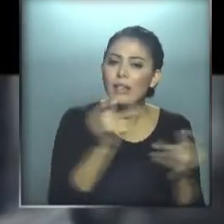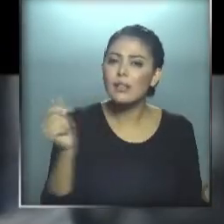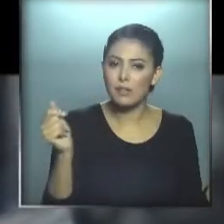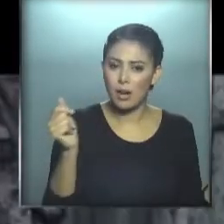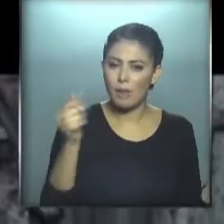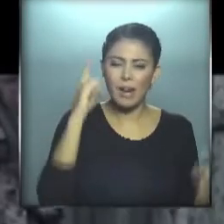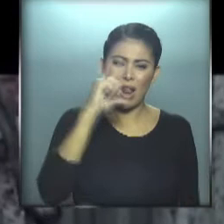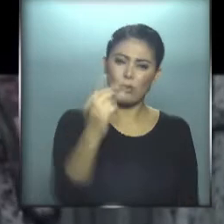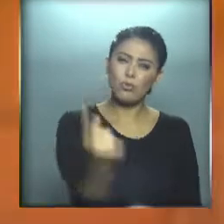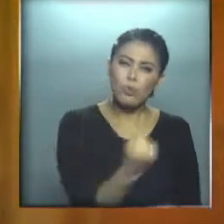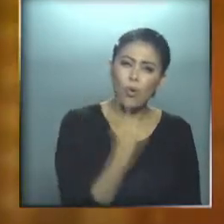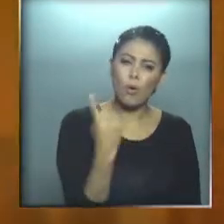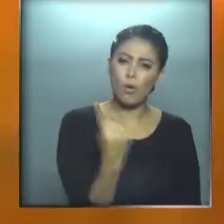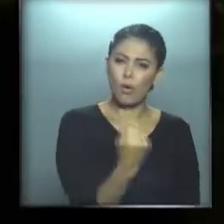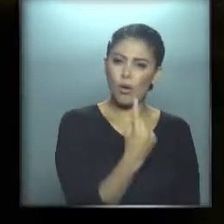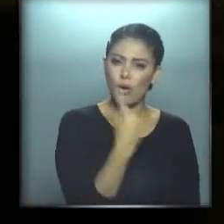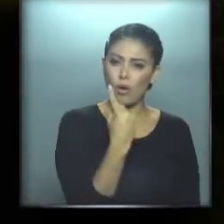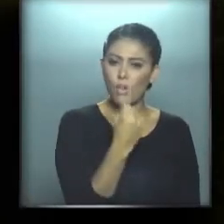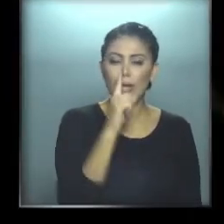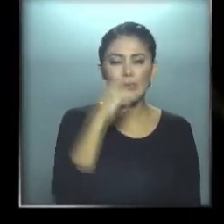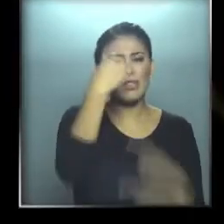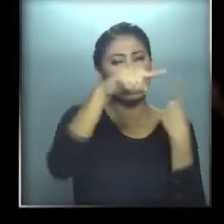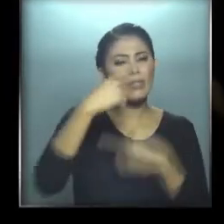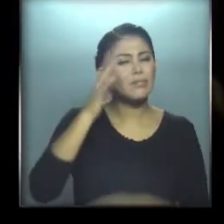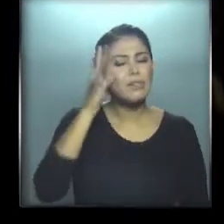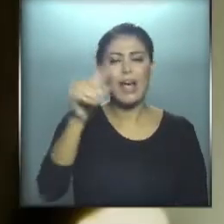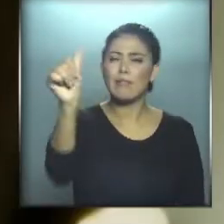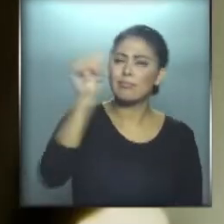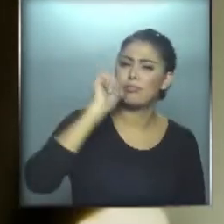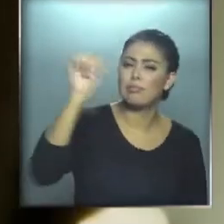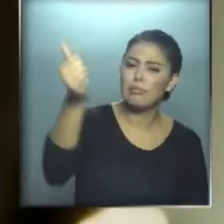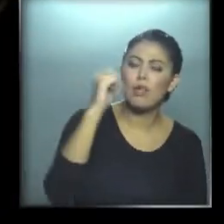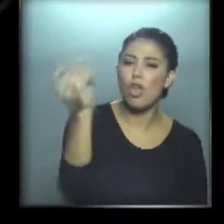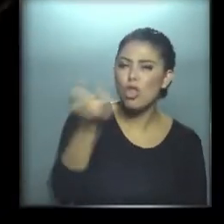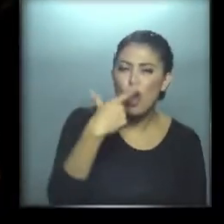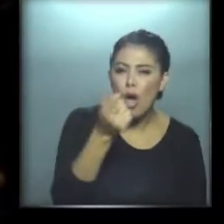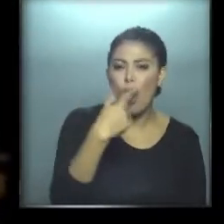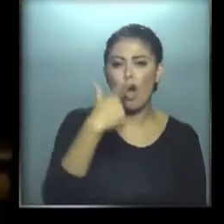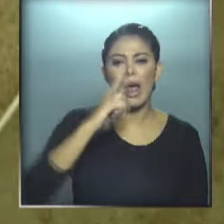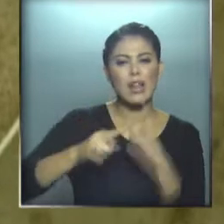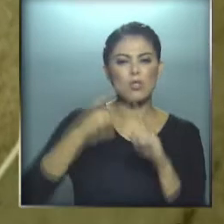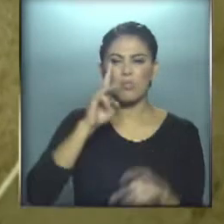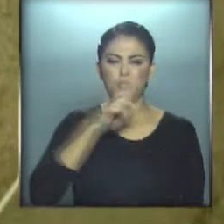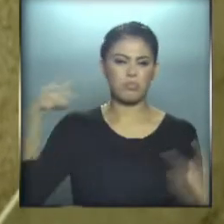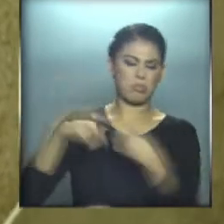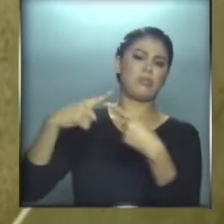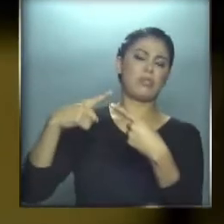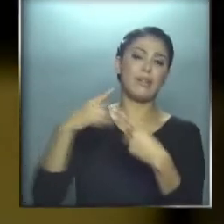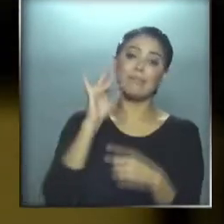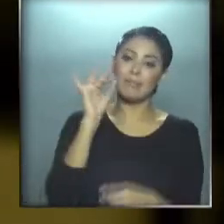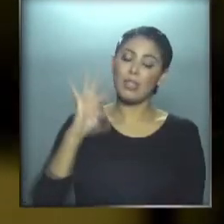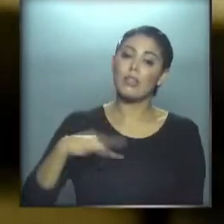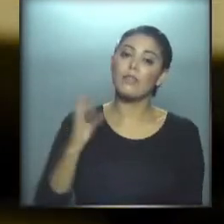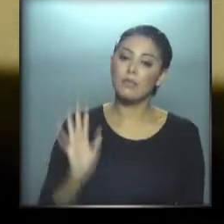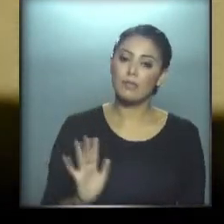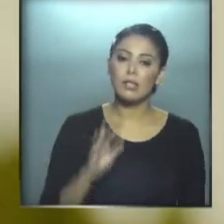el aislamiento y por otro lado un montón de excesos de alcohol, de algunas drogas, mala relación con la mujer, una vida bien difícil. Con